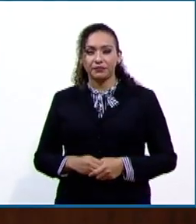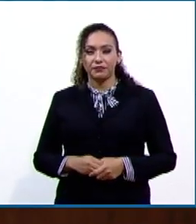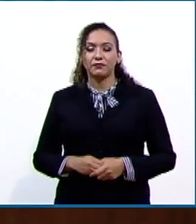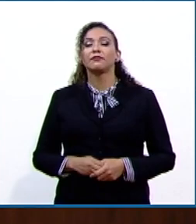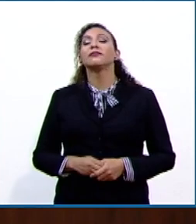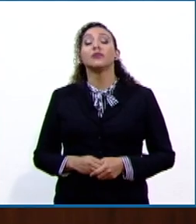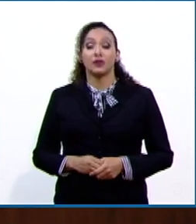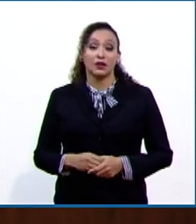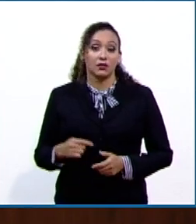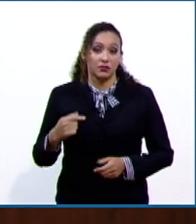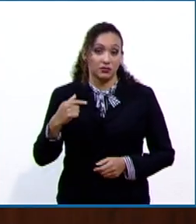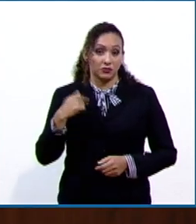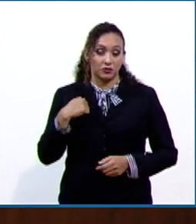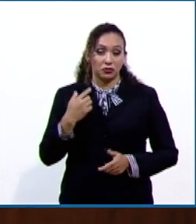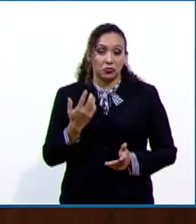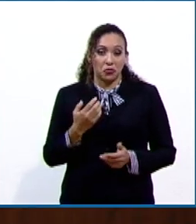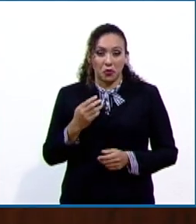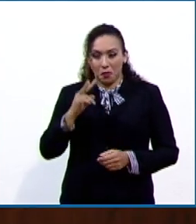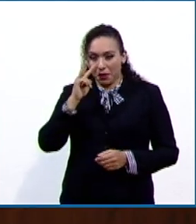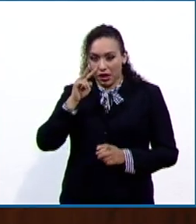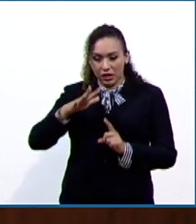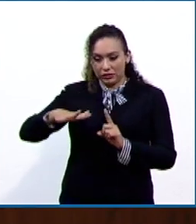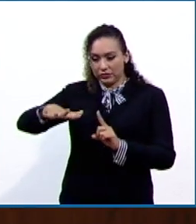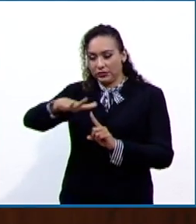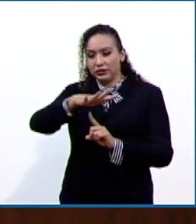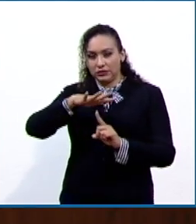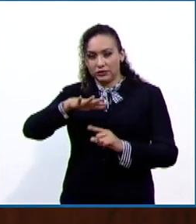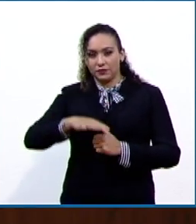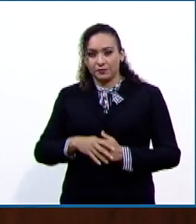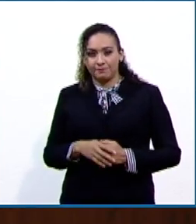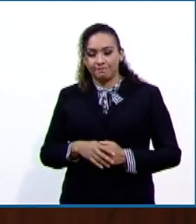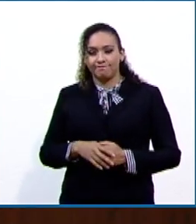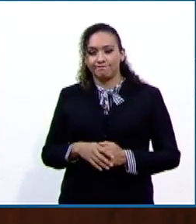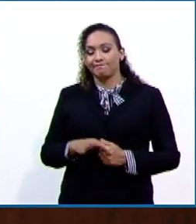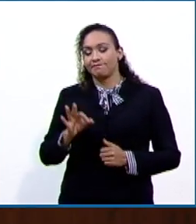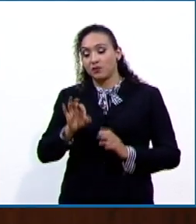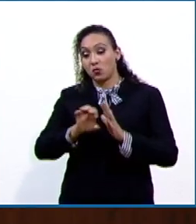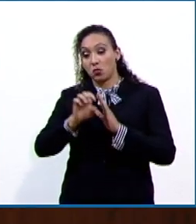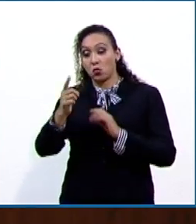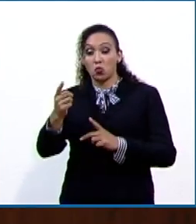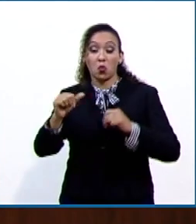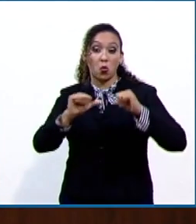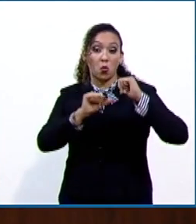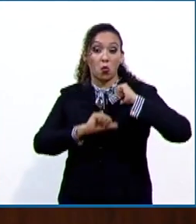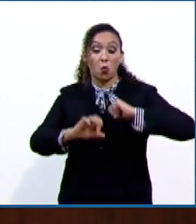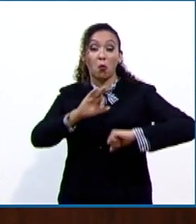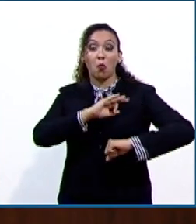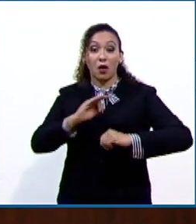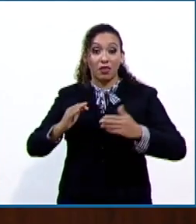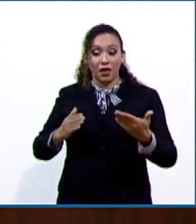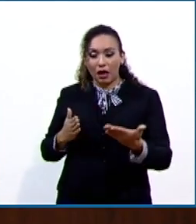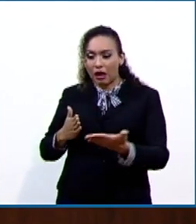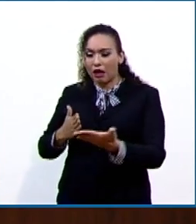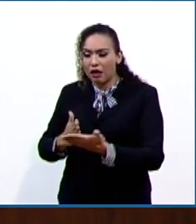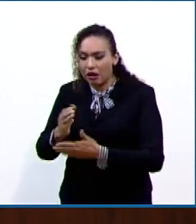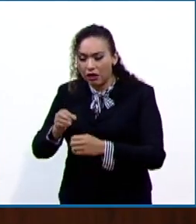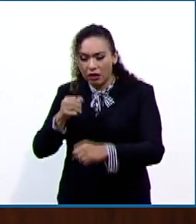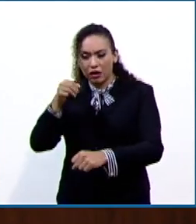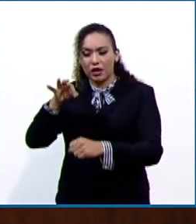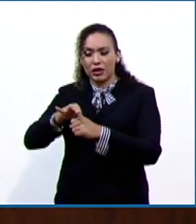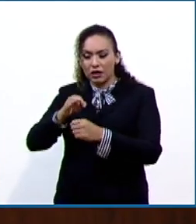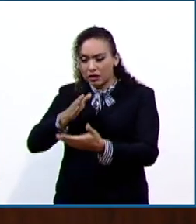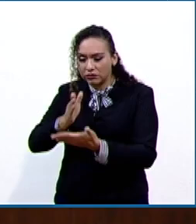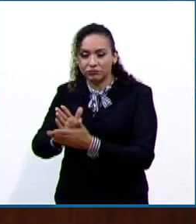acción declarativa sentaría un precedente que implicaría que cualquier autoridad puede acudir a esta sala superior, cualquier